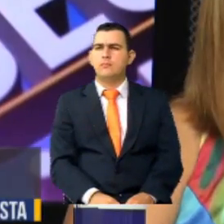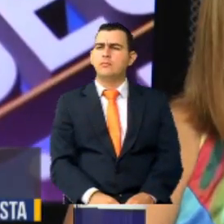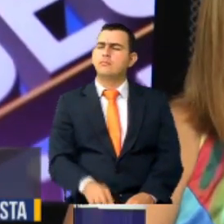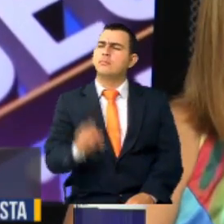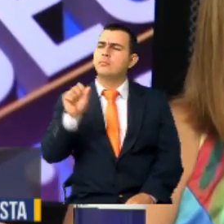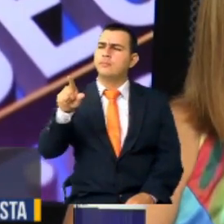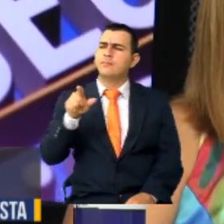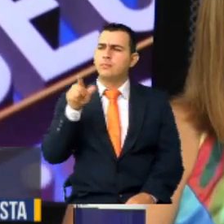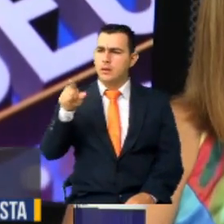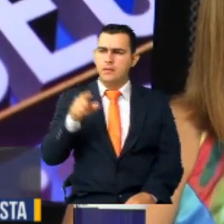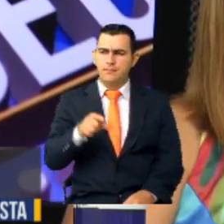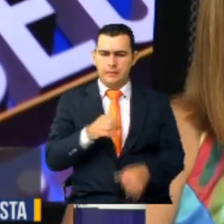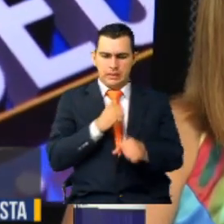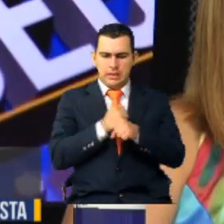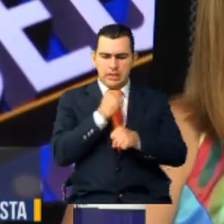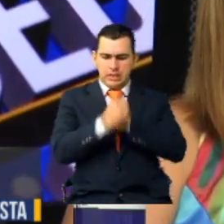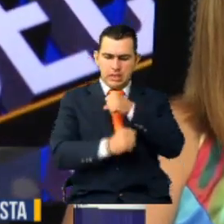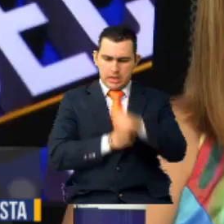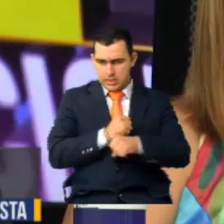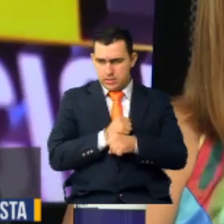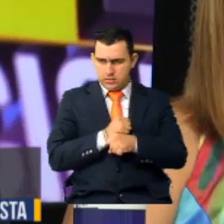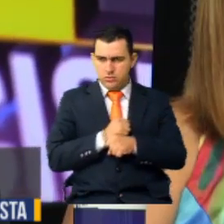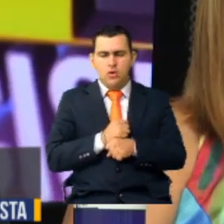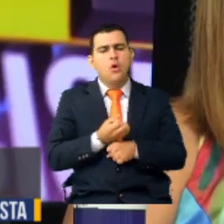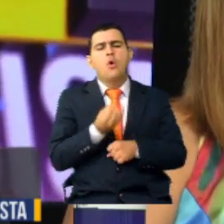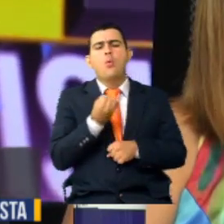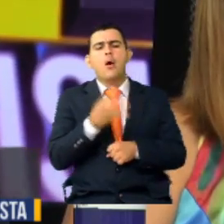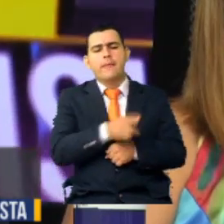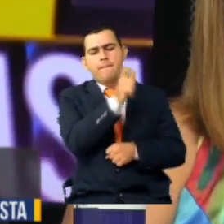año entregará su gobierno para la formación